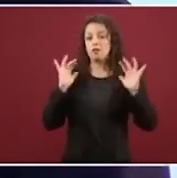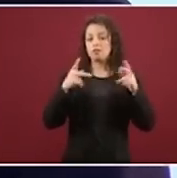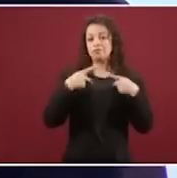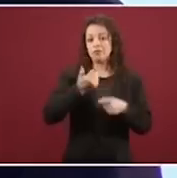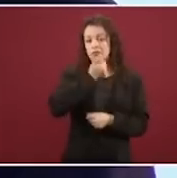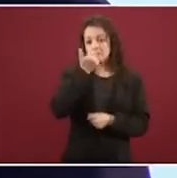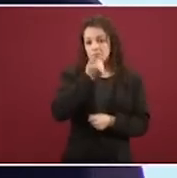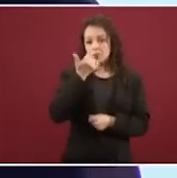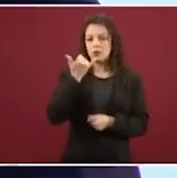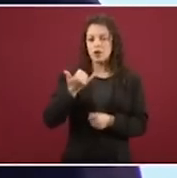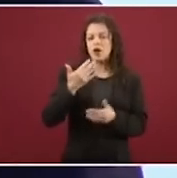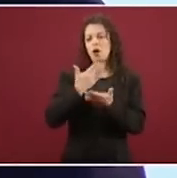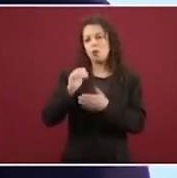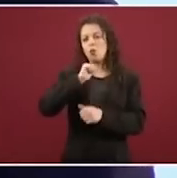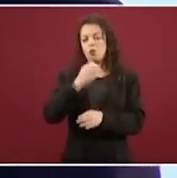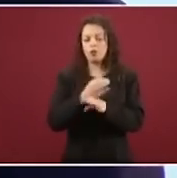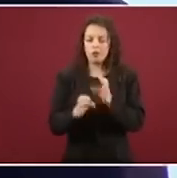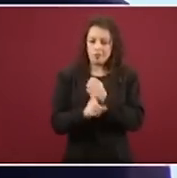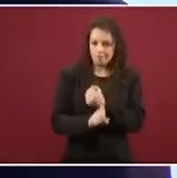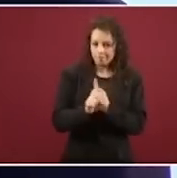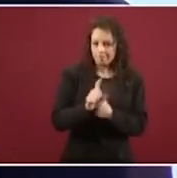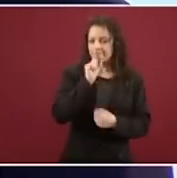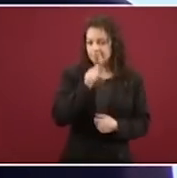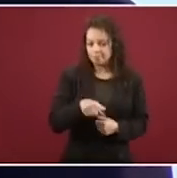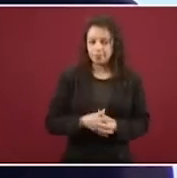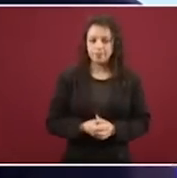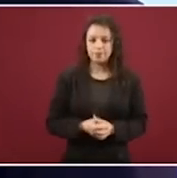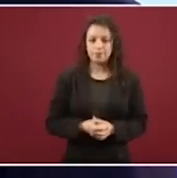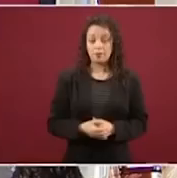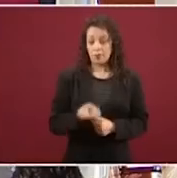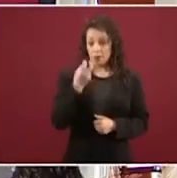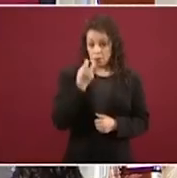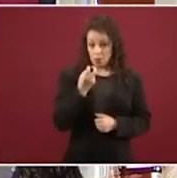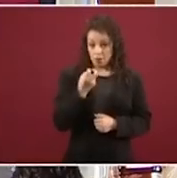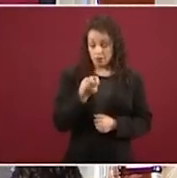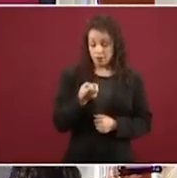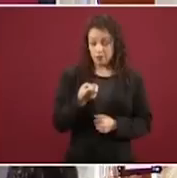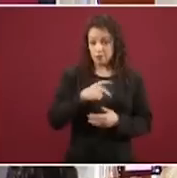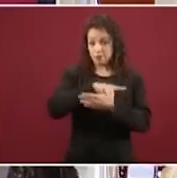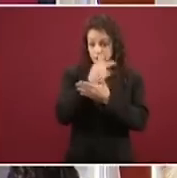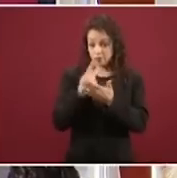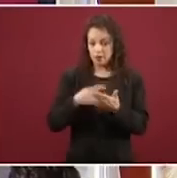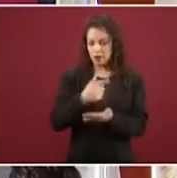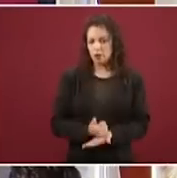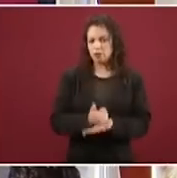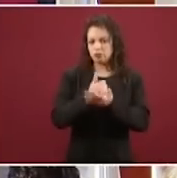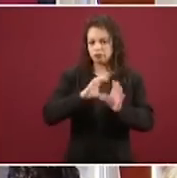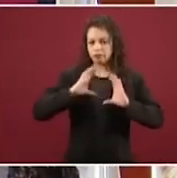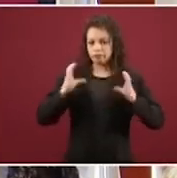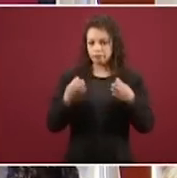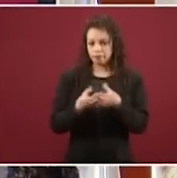otros problemas. Por ello, este programa, con la ayuda de la comunidad, nos permitirá de manera